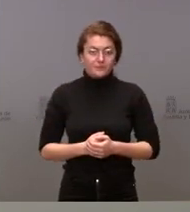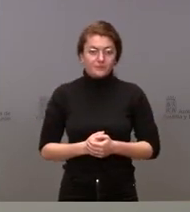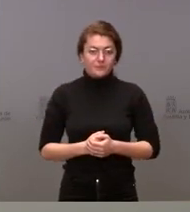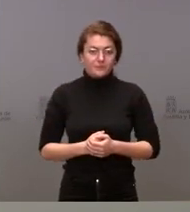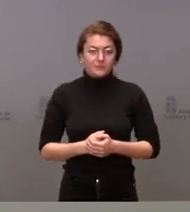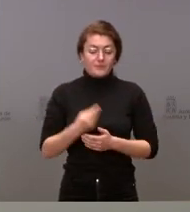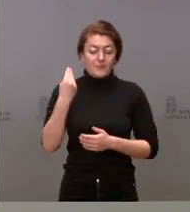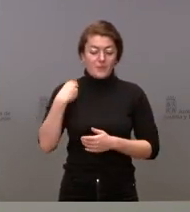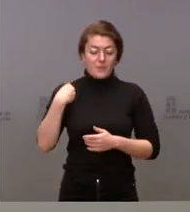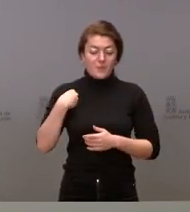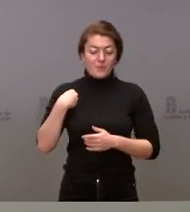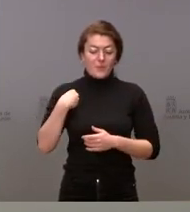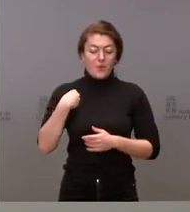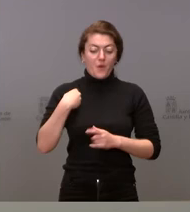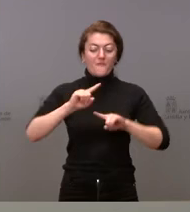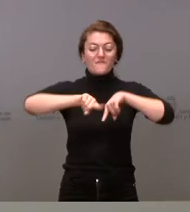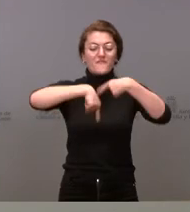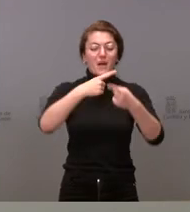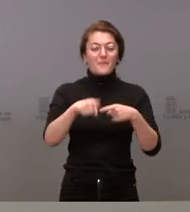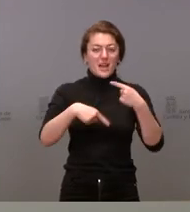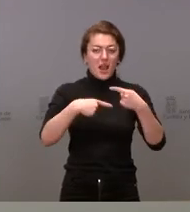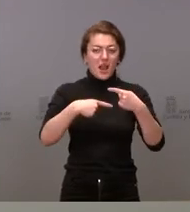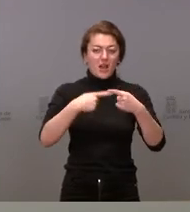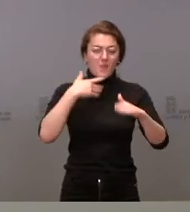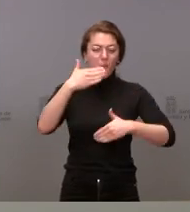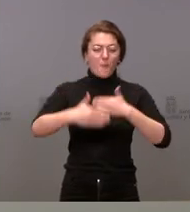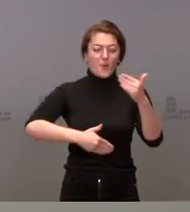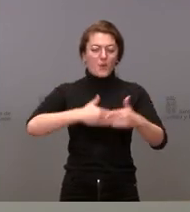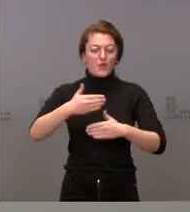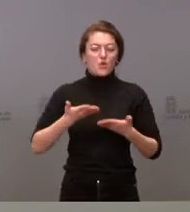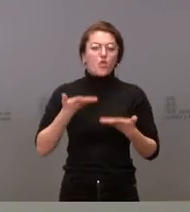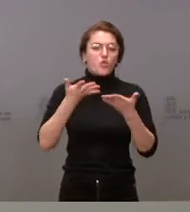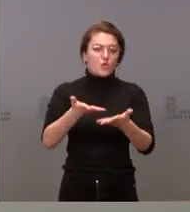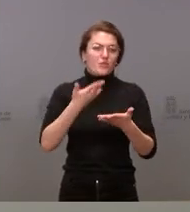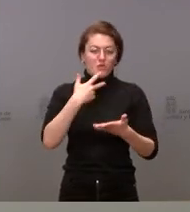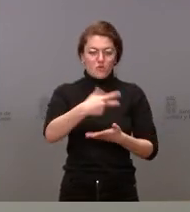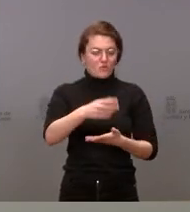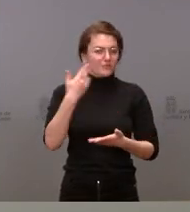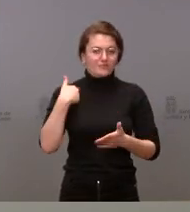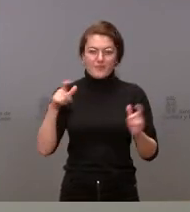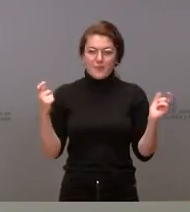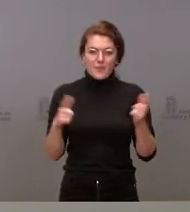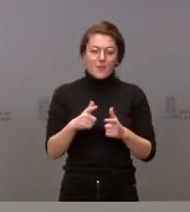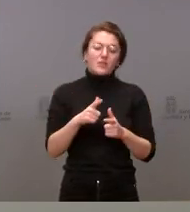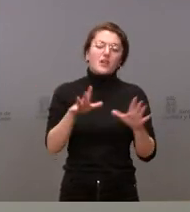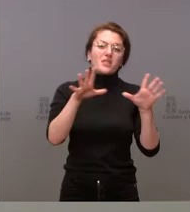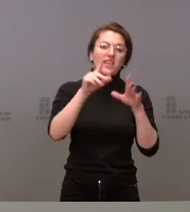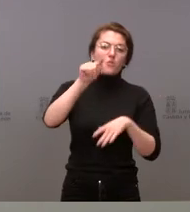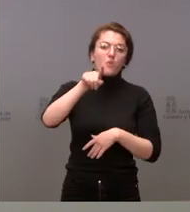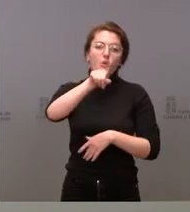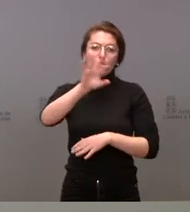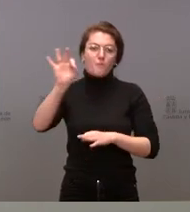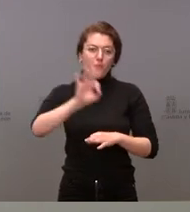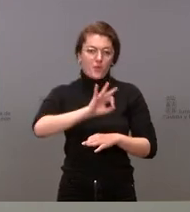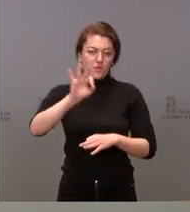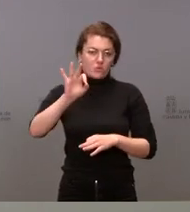familiares proceso de donación han disminuido pasando del 13 por ciento en el ejercicio de 2020 a un 10.1 por ciento en el ejercicio pasado lo